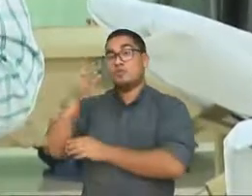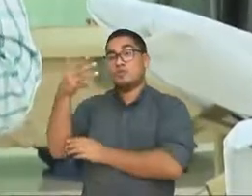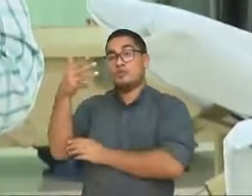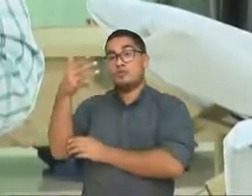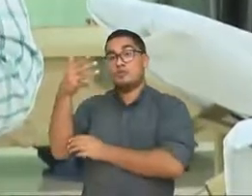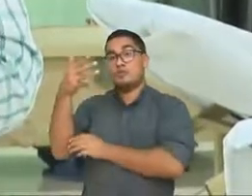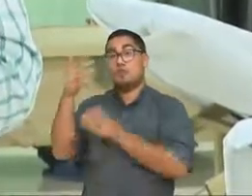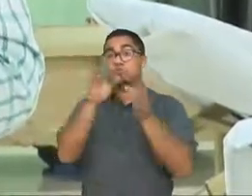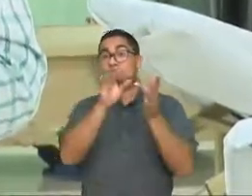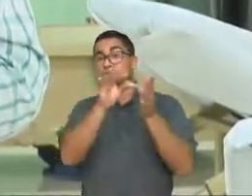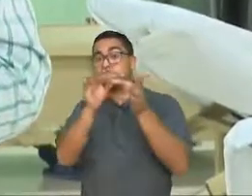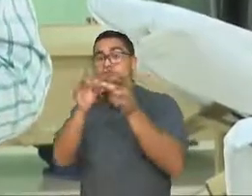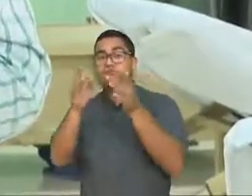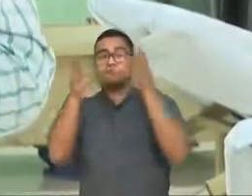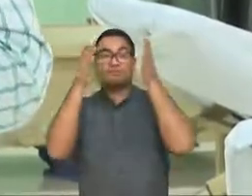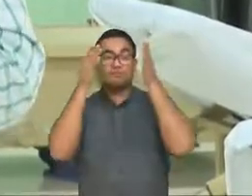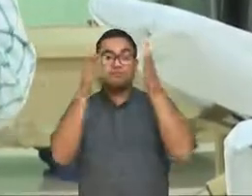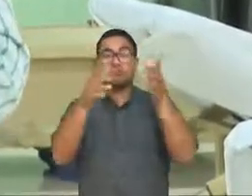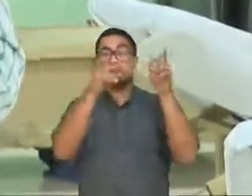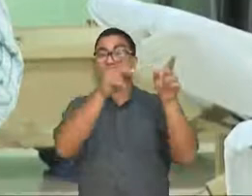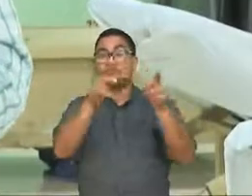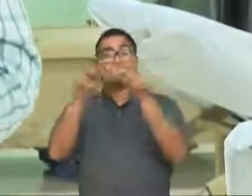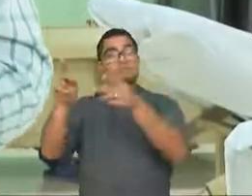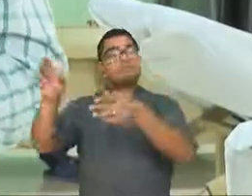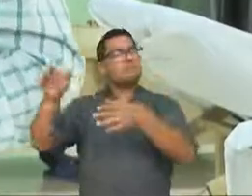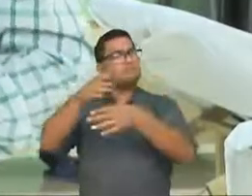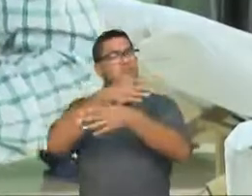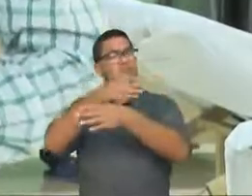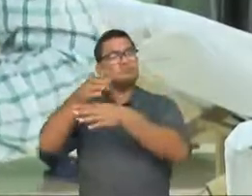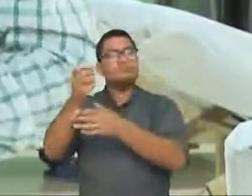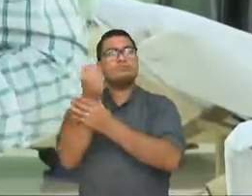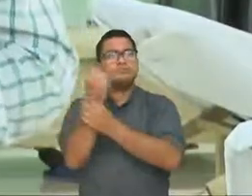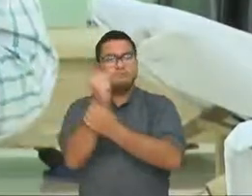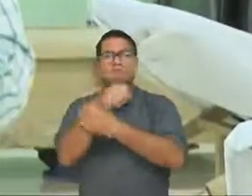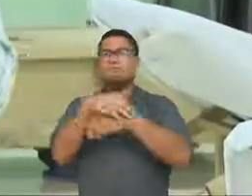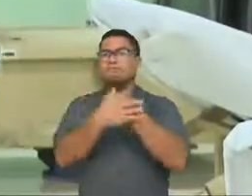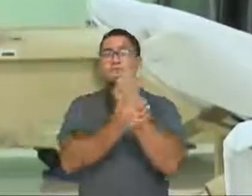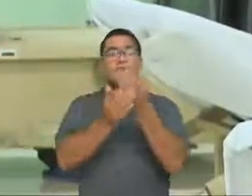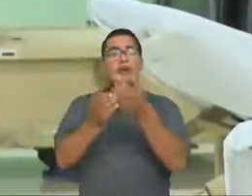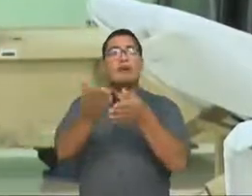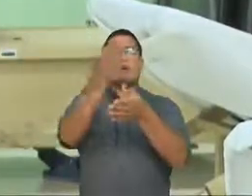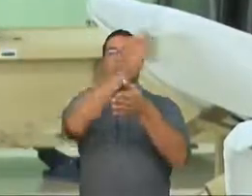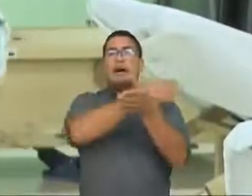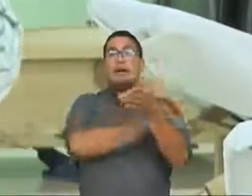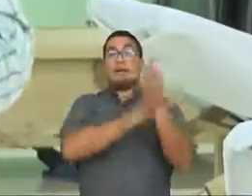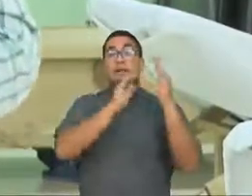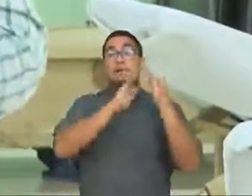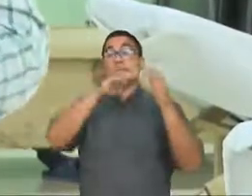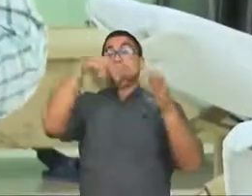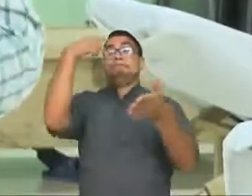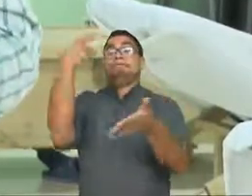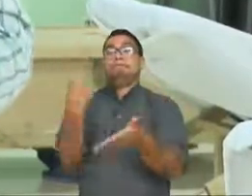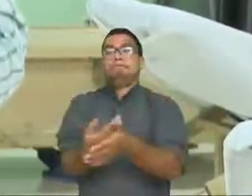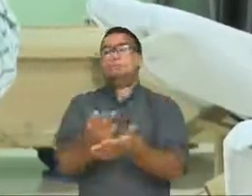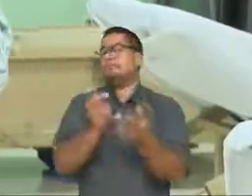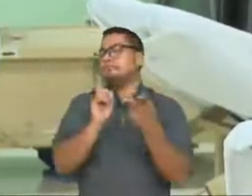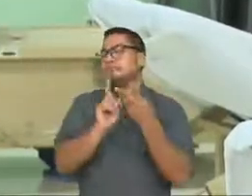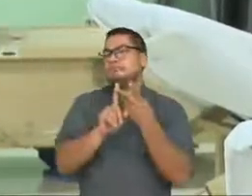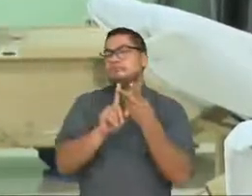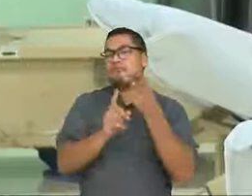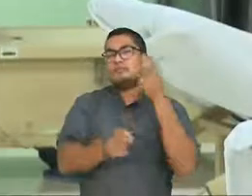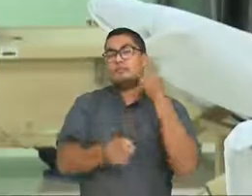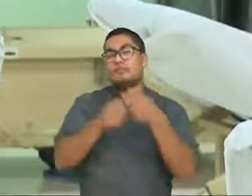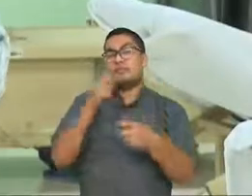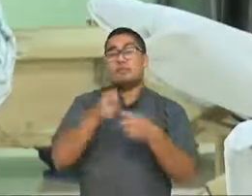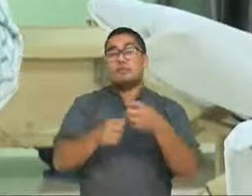que se brinda para la atención de las personas en su rehabilitación, ya sea por un accidente casero, problemas de personas que